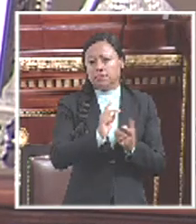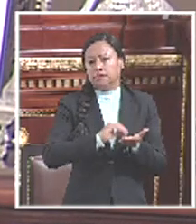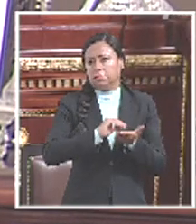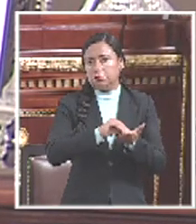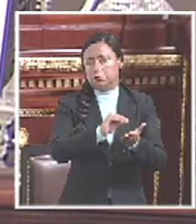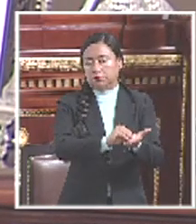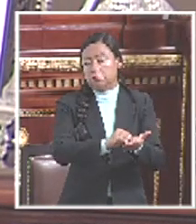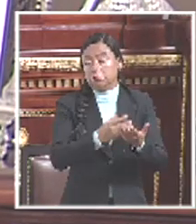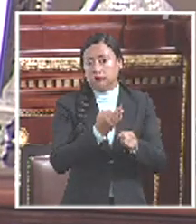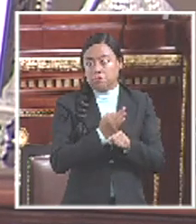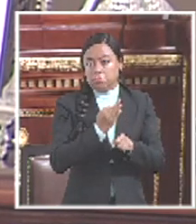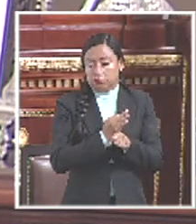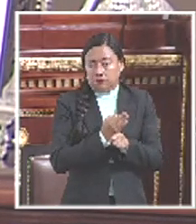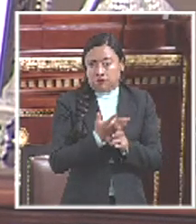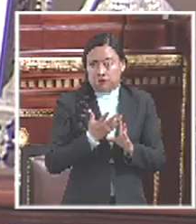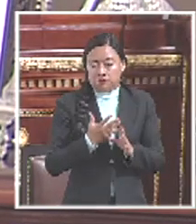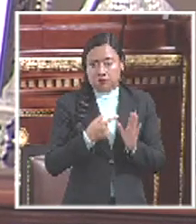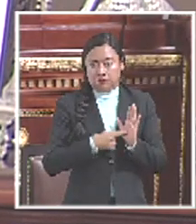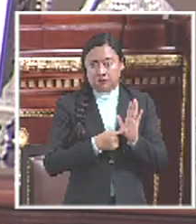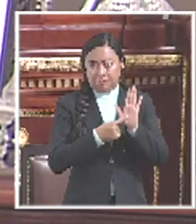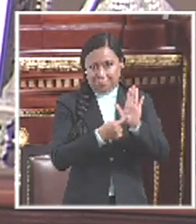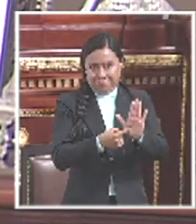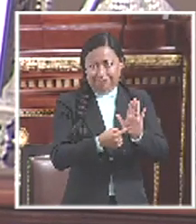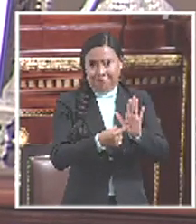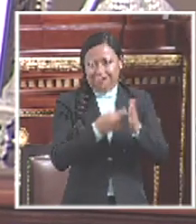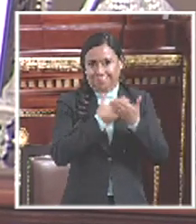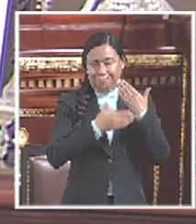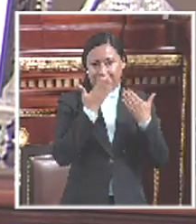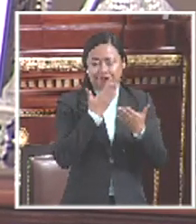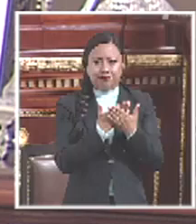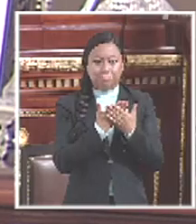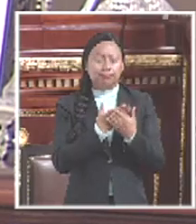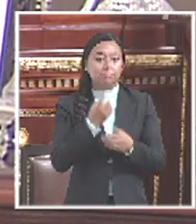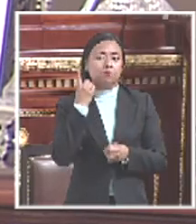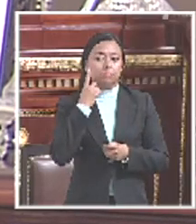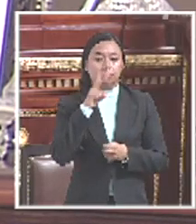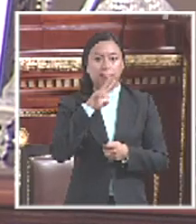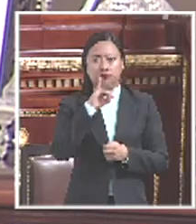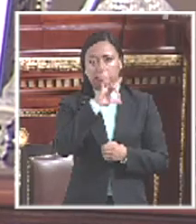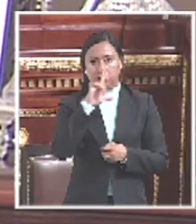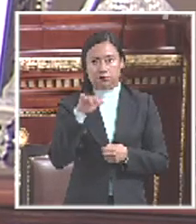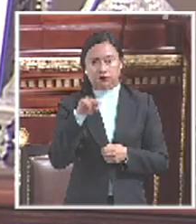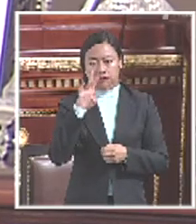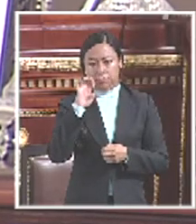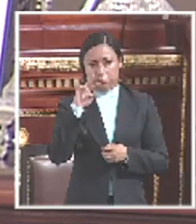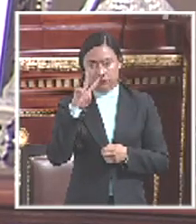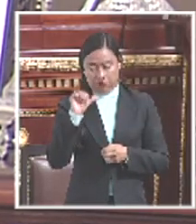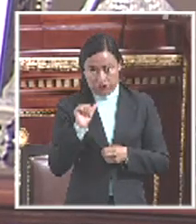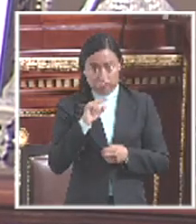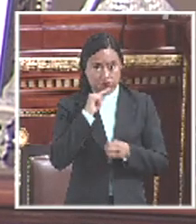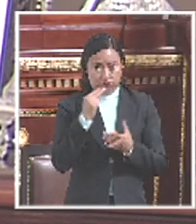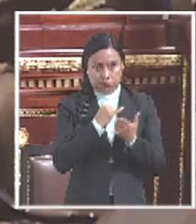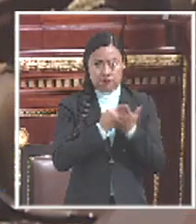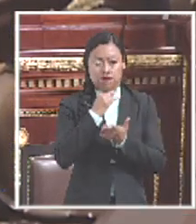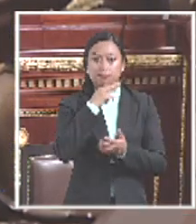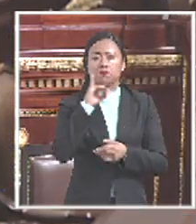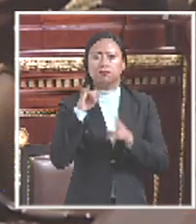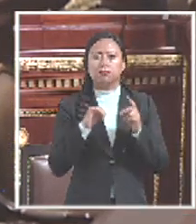si la proposición presentada por el diputado Temístocles Villanueva Ramos se considera de urgente y obvia resolución.